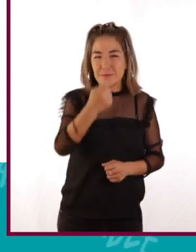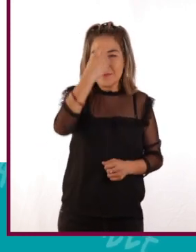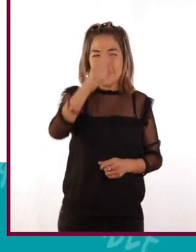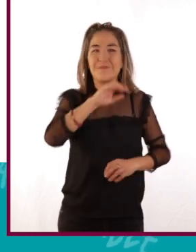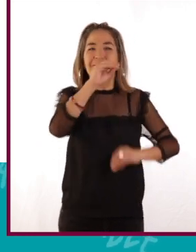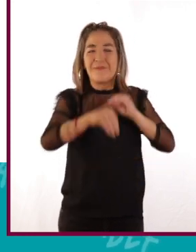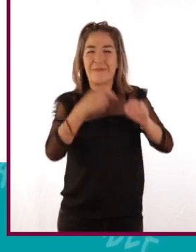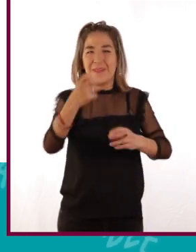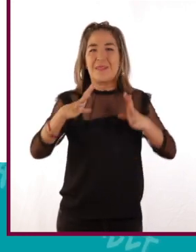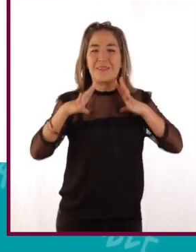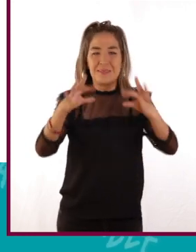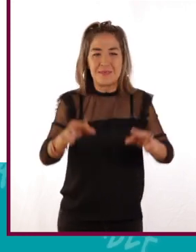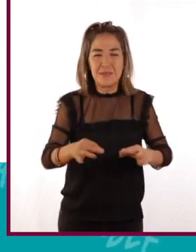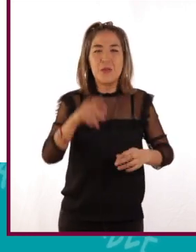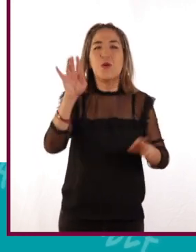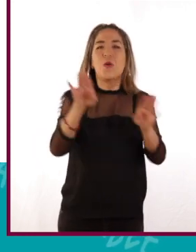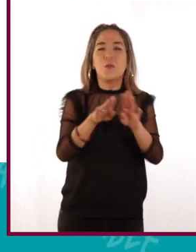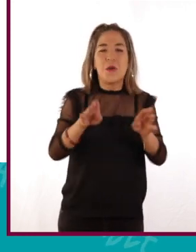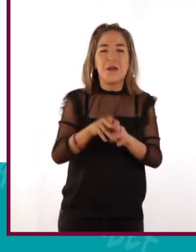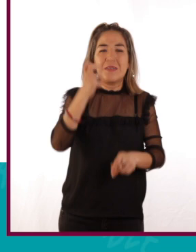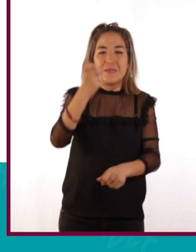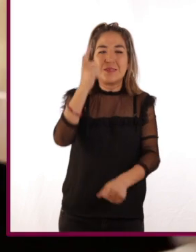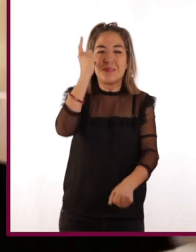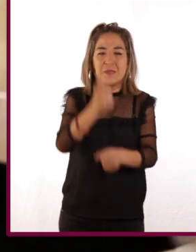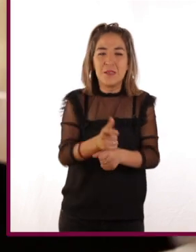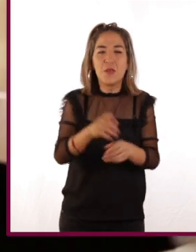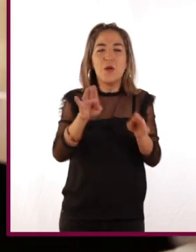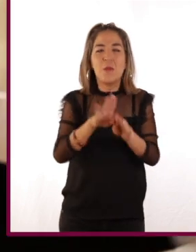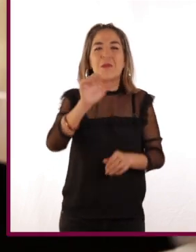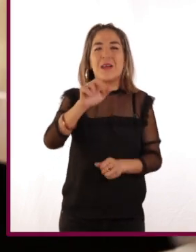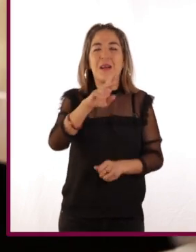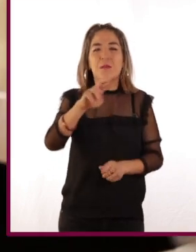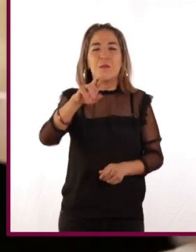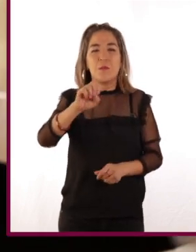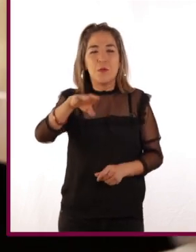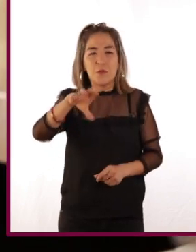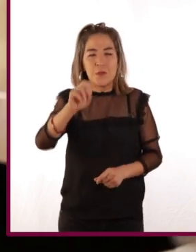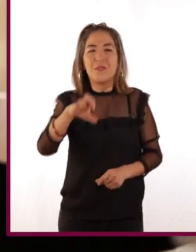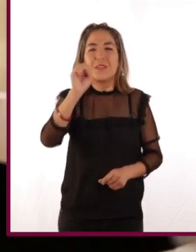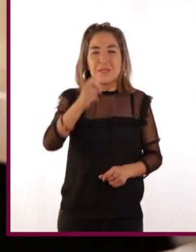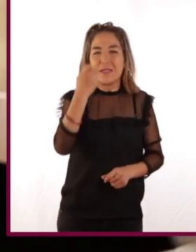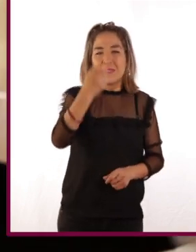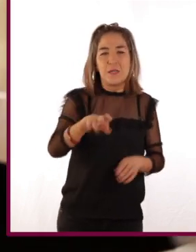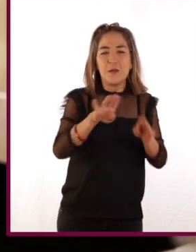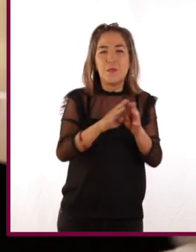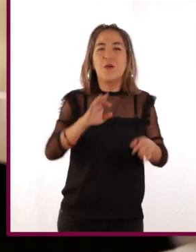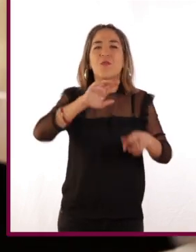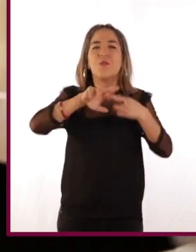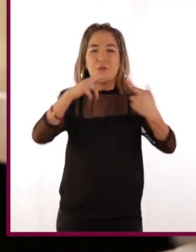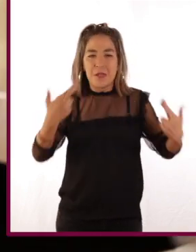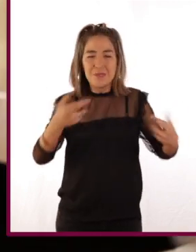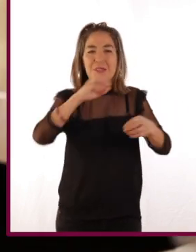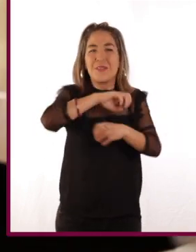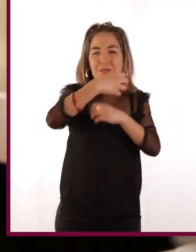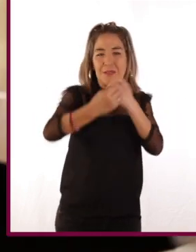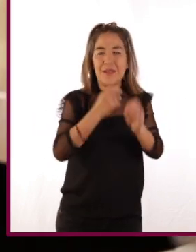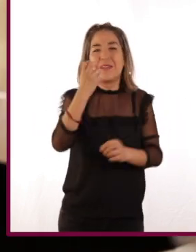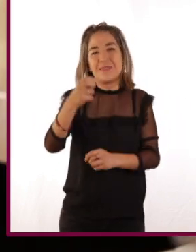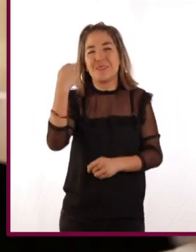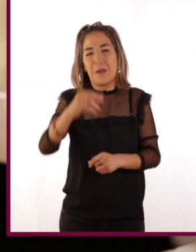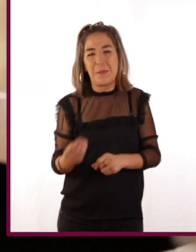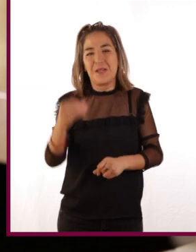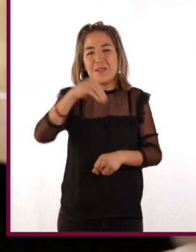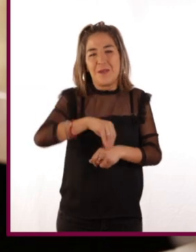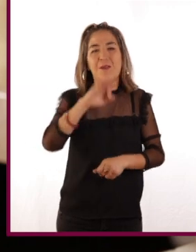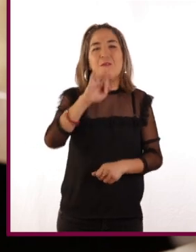F-W-L-R, y a partir surge. Entonces, en su honor, los que descubrieron el carbono 60 dieron esa estructura, la relacionaron y por